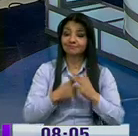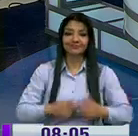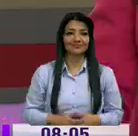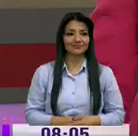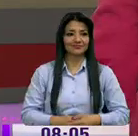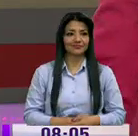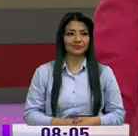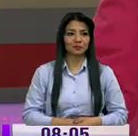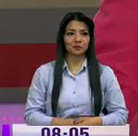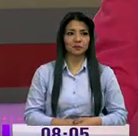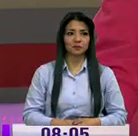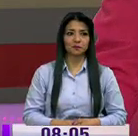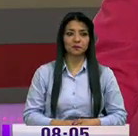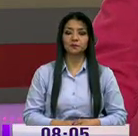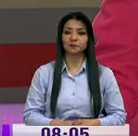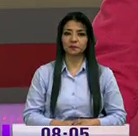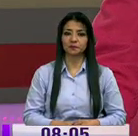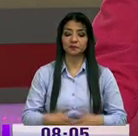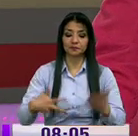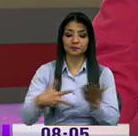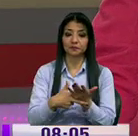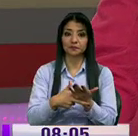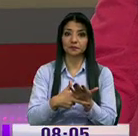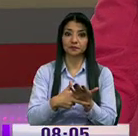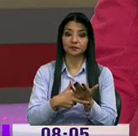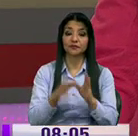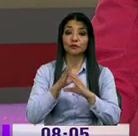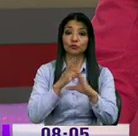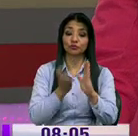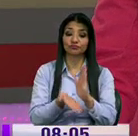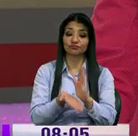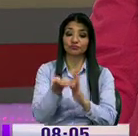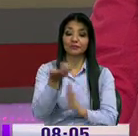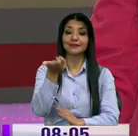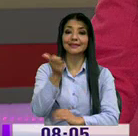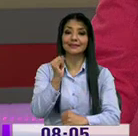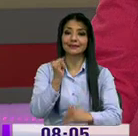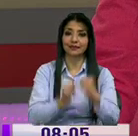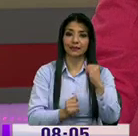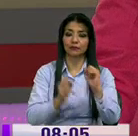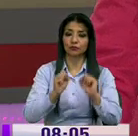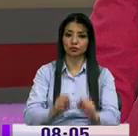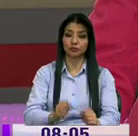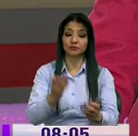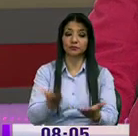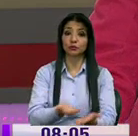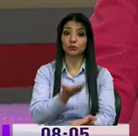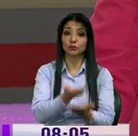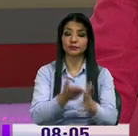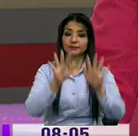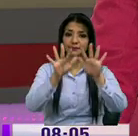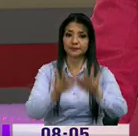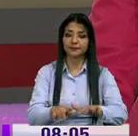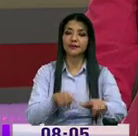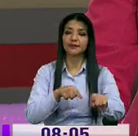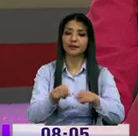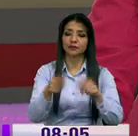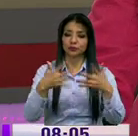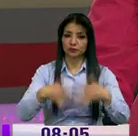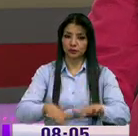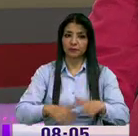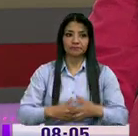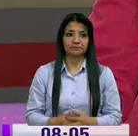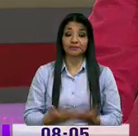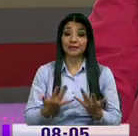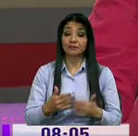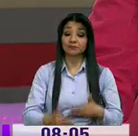y les comentamos que el precio del pasaje de buses en Quito podría incrementar 10 centavos. La propuesta fue presentada por la Secretaría de Movilidad. Se espera que